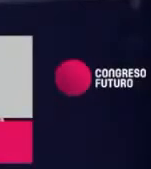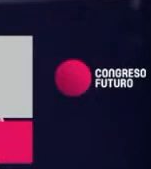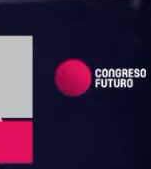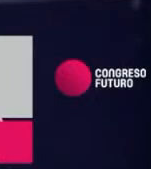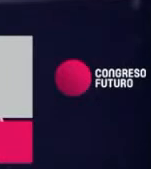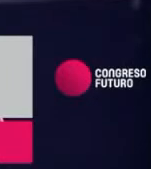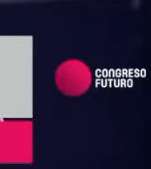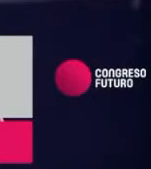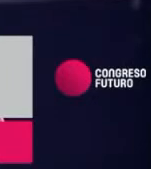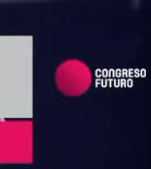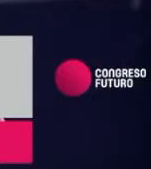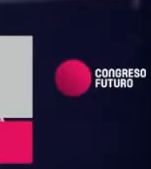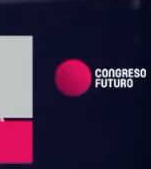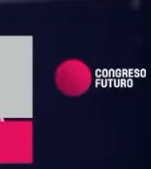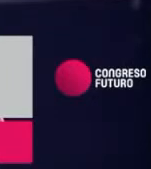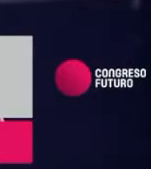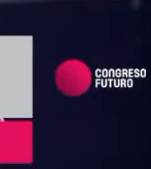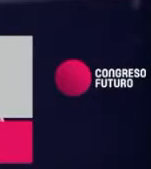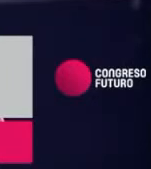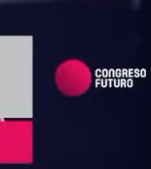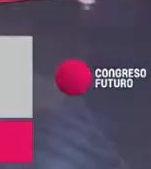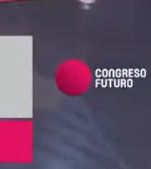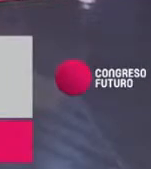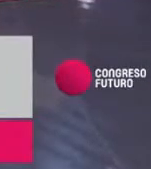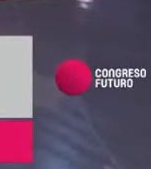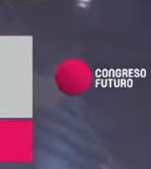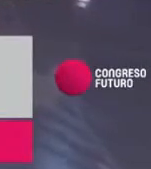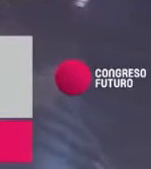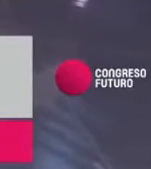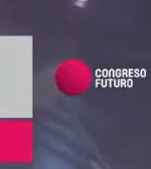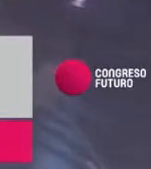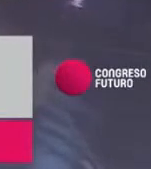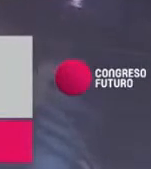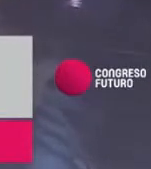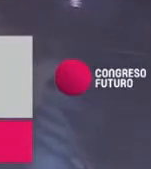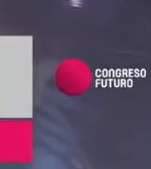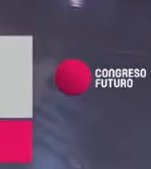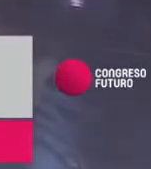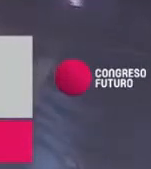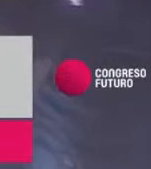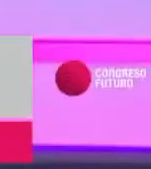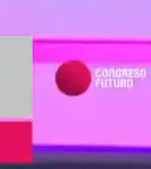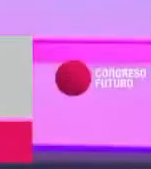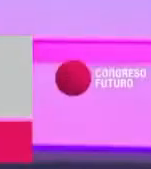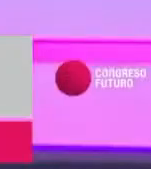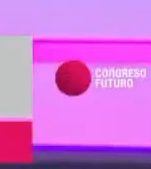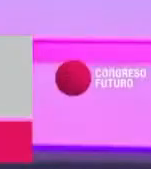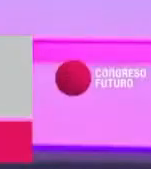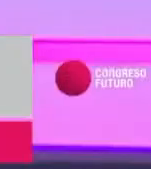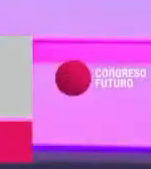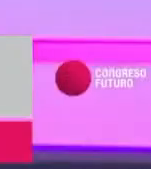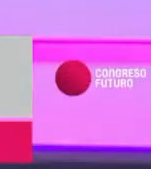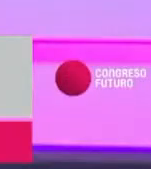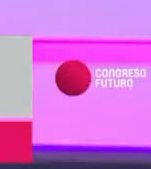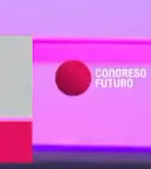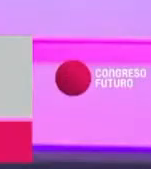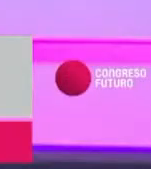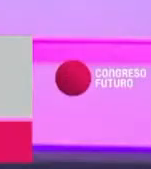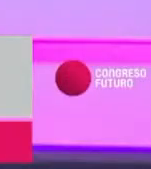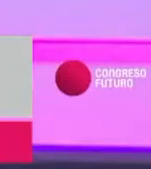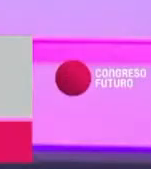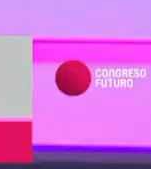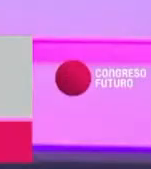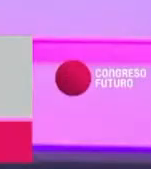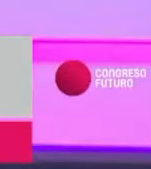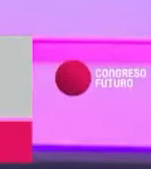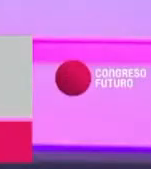única manera de vivir en el siglo XXI y lo que se viene. Ahora, uno de los pilares de Digitalizadas dice relación con lo que acabas de mencionar, con visibilizar a aquellas mujeres